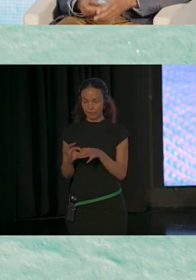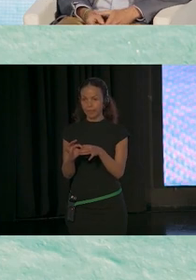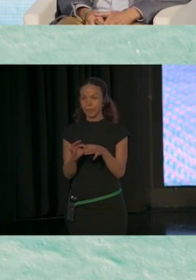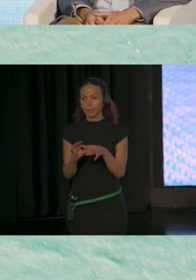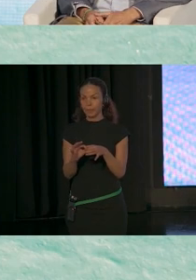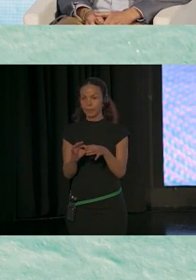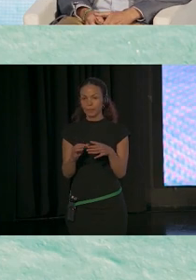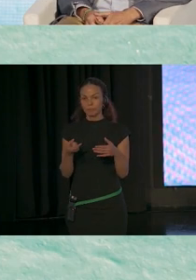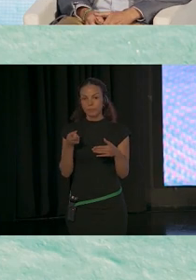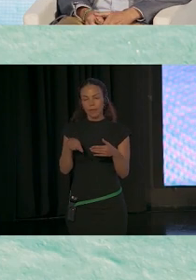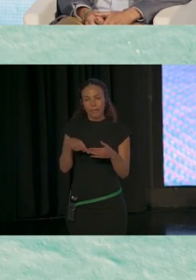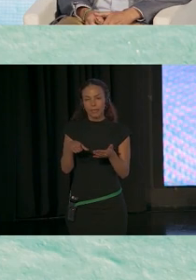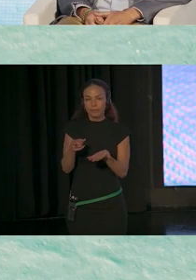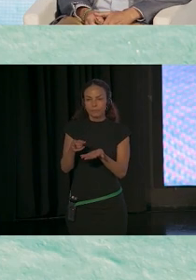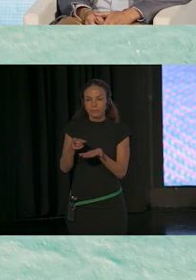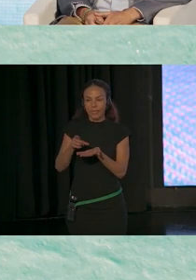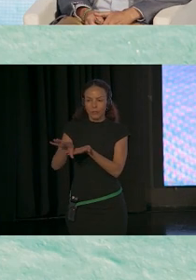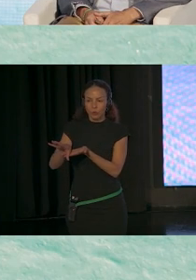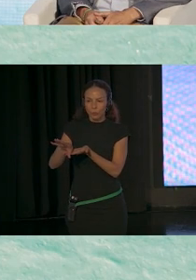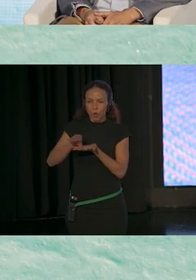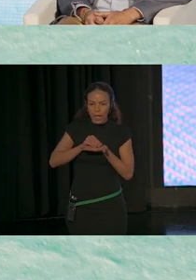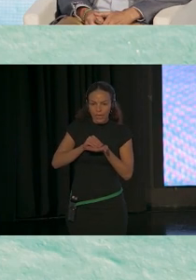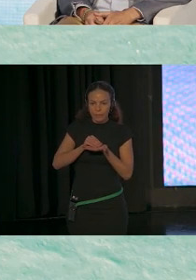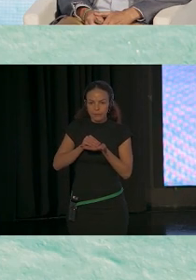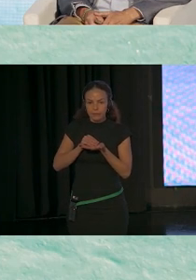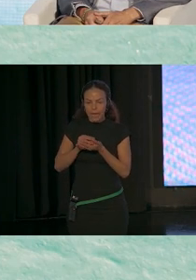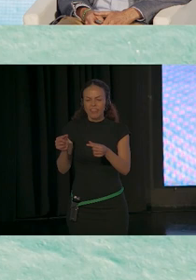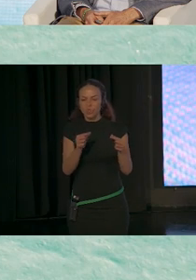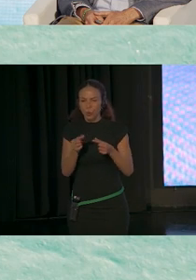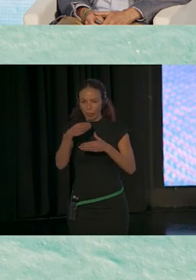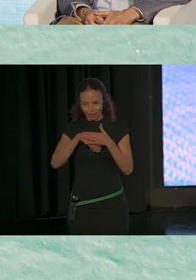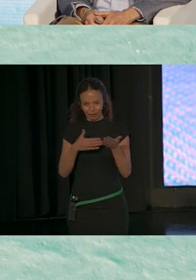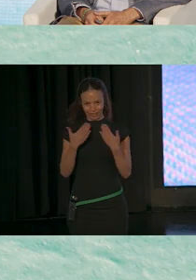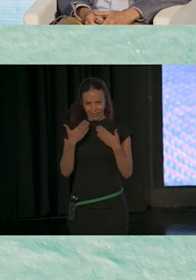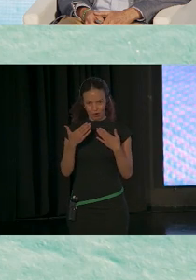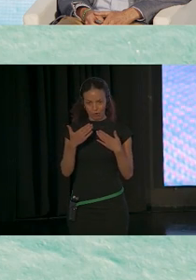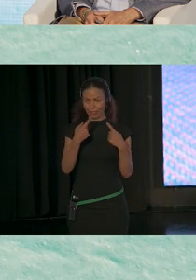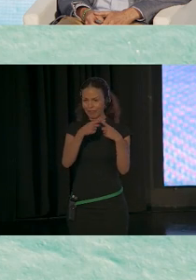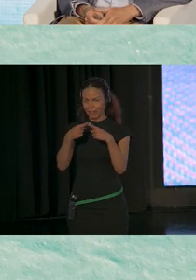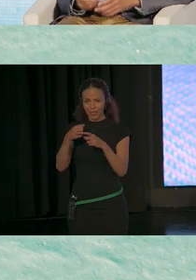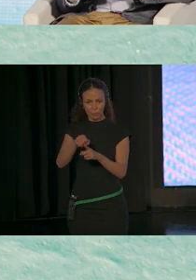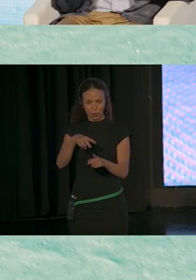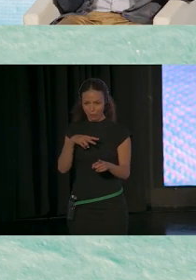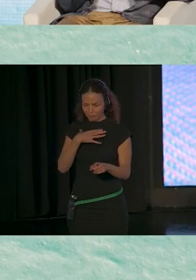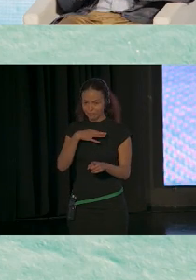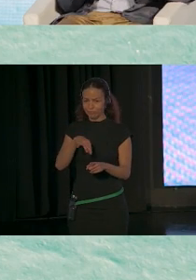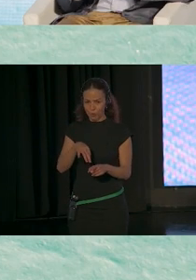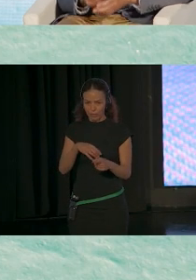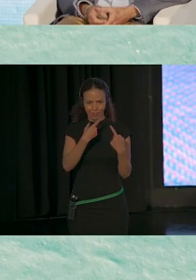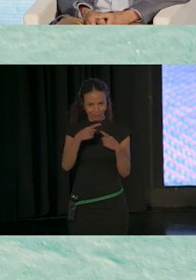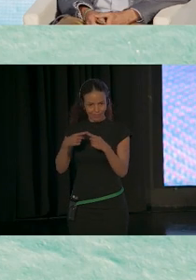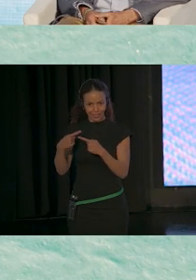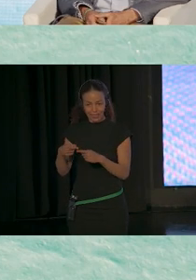incorporar en una discusión, en un diálogo, diferentes perspectivas. Diferentes